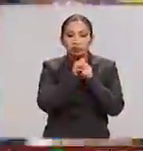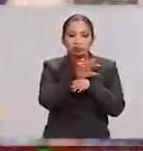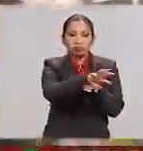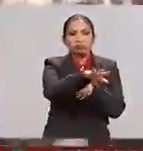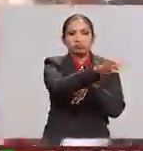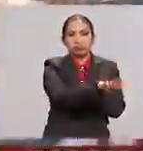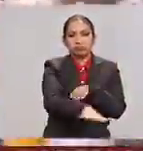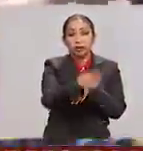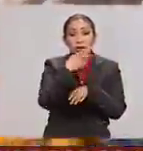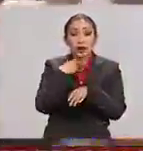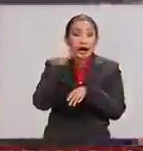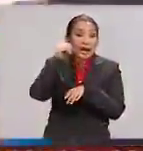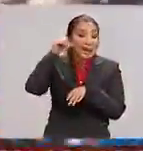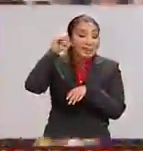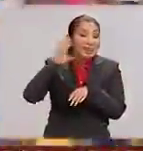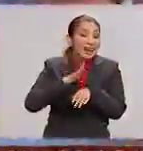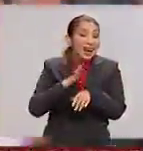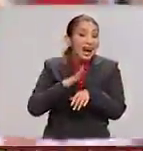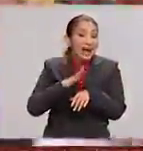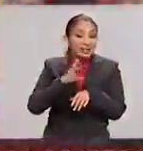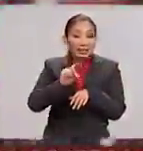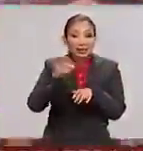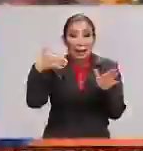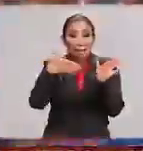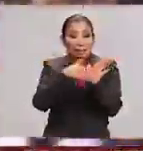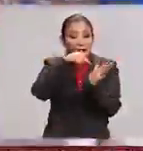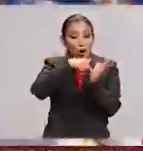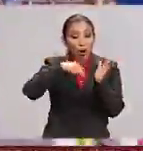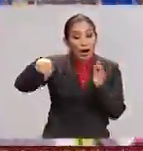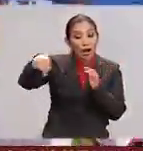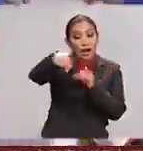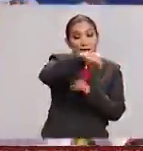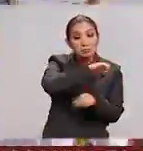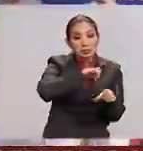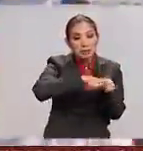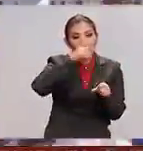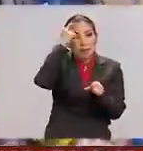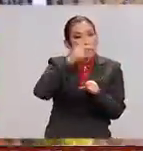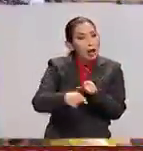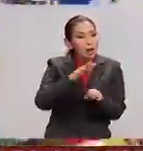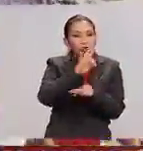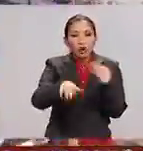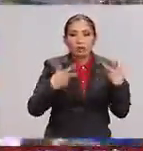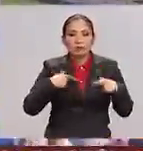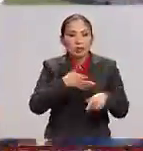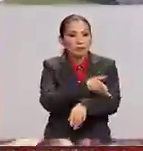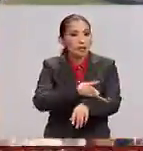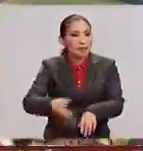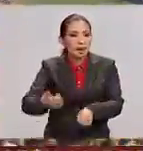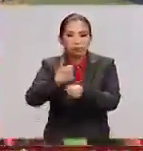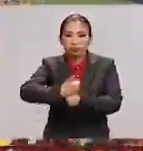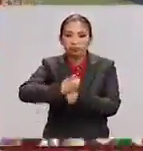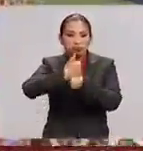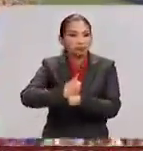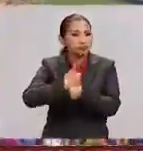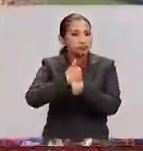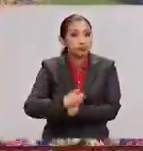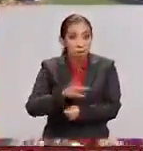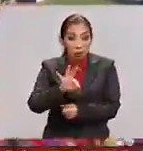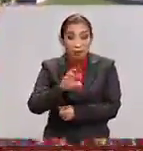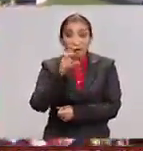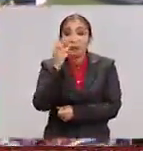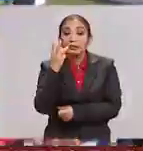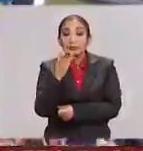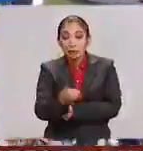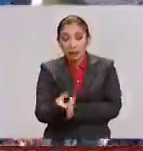porque nos han dicho ayer que hay 30.000 lugares especiales reservados para todos los familiares de las víctimas, no solo de los 43,